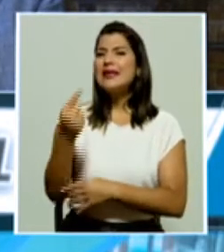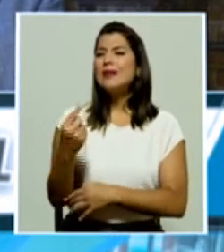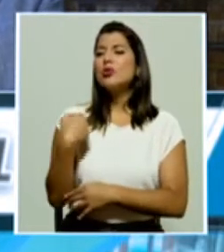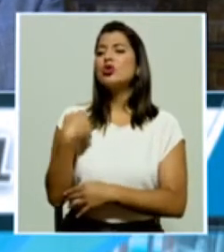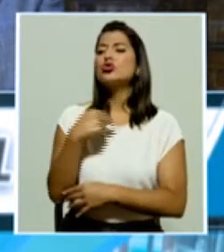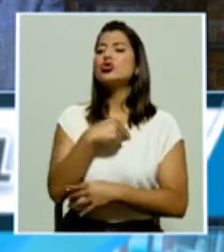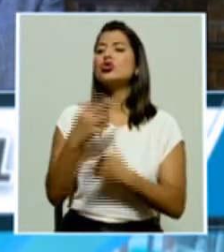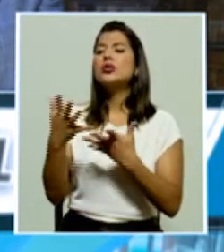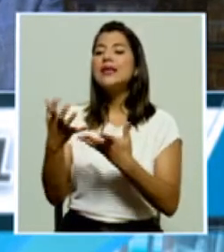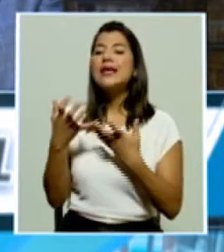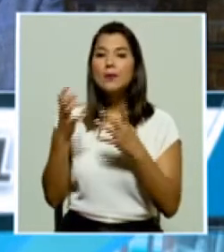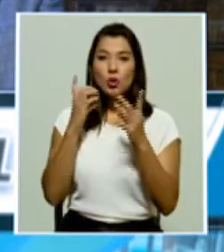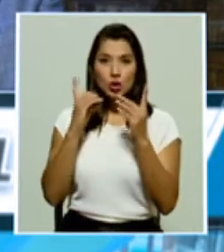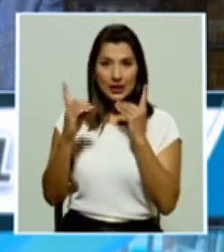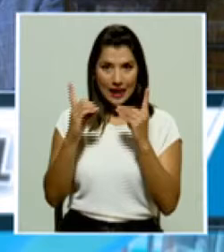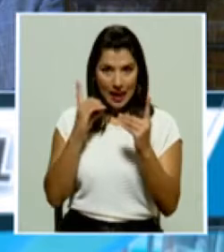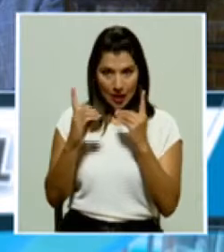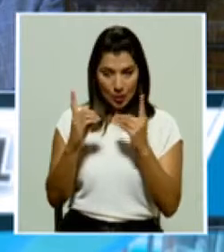diálogo.